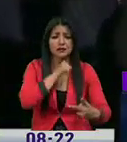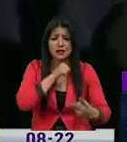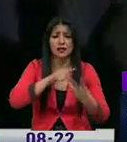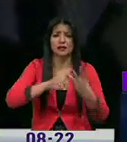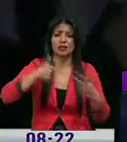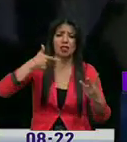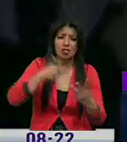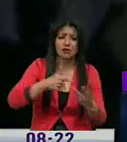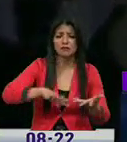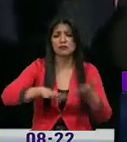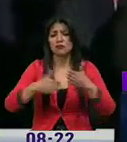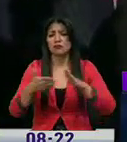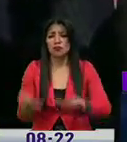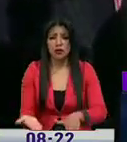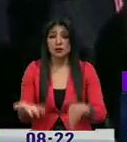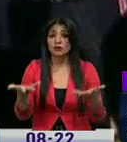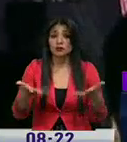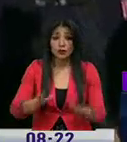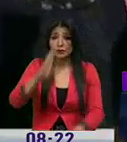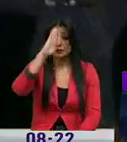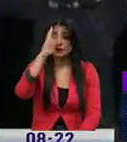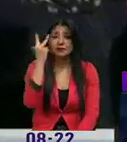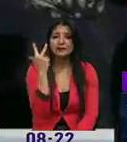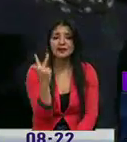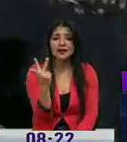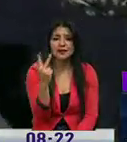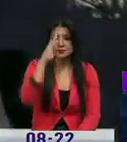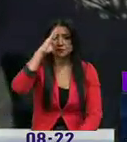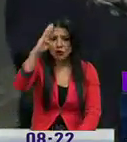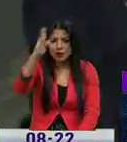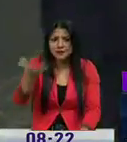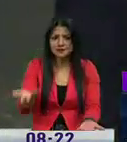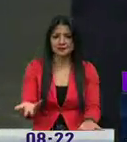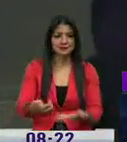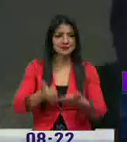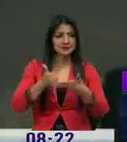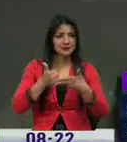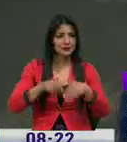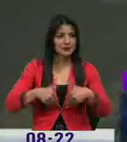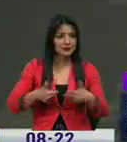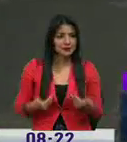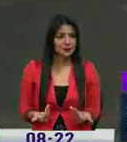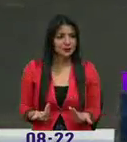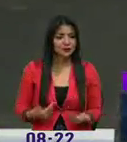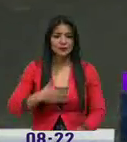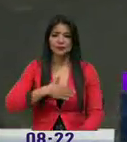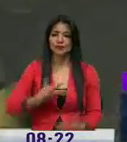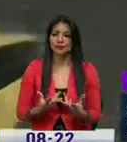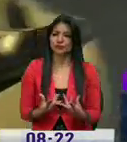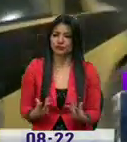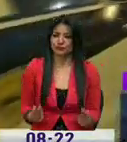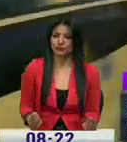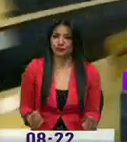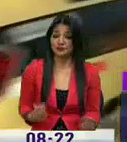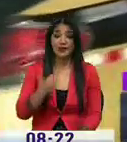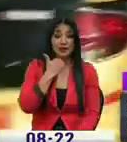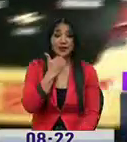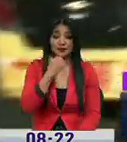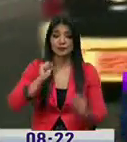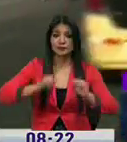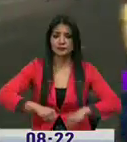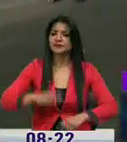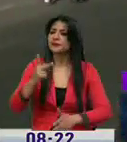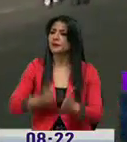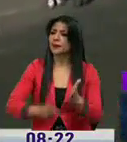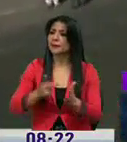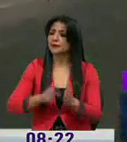muertes, entonces no tenemos policía más que 3 para que nos ayuden y a ver si por lo menos estamos resguardados de algo. ¿Qué pasa con